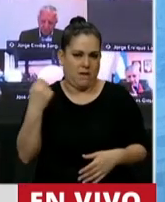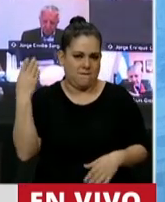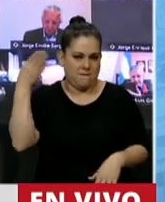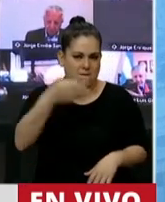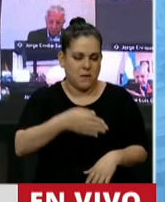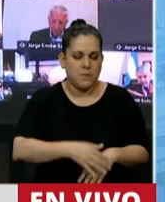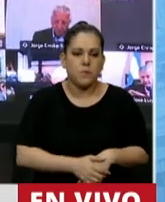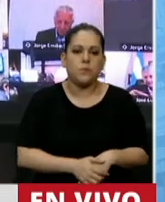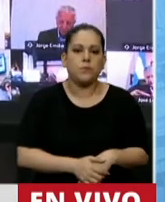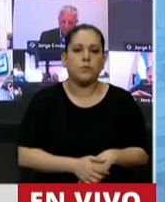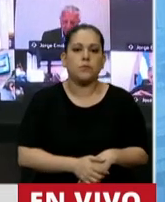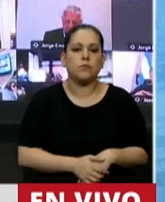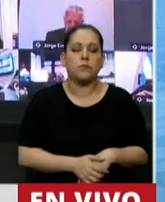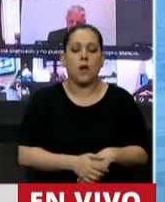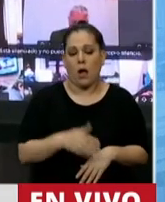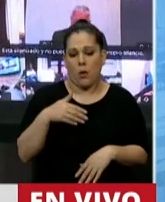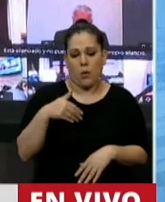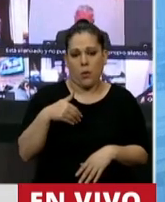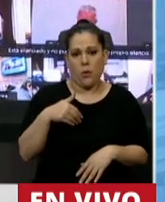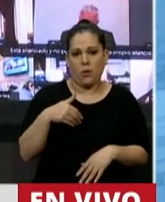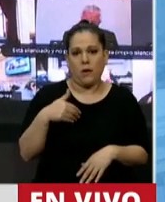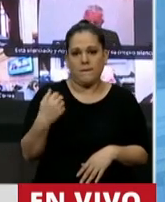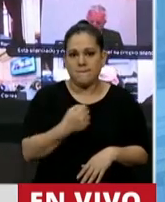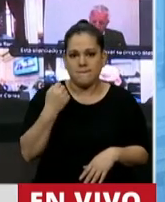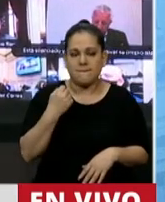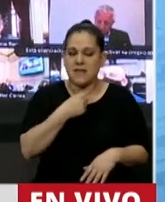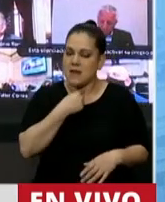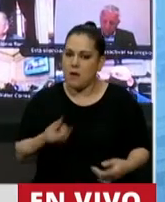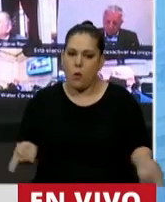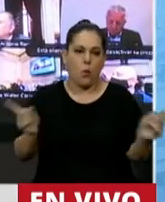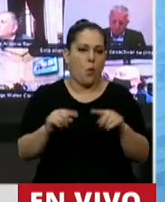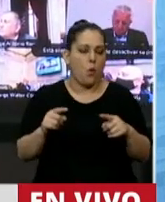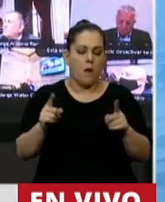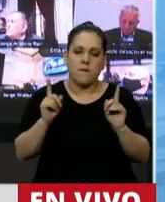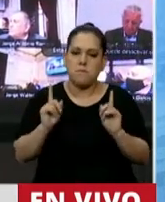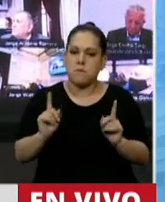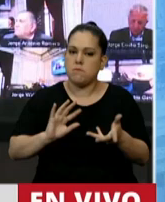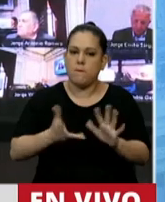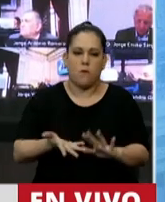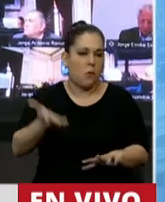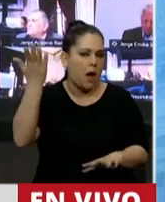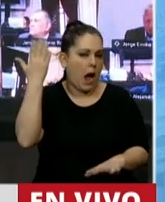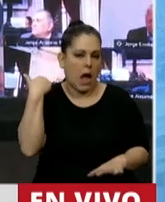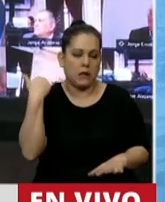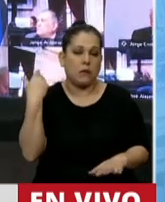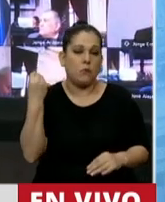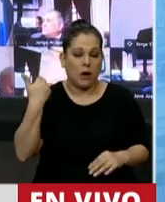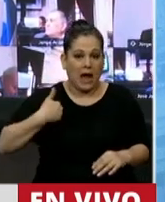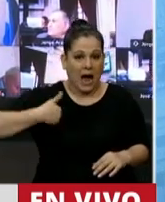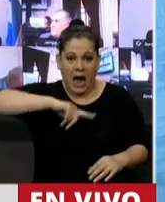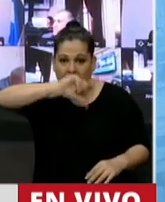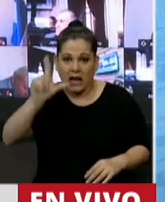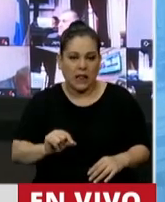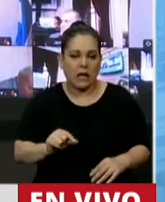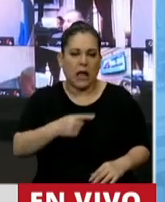quedaría por volver a la normalidad porque todos los argentinos y el planeta pueda